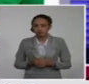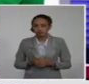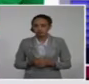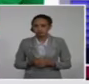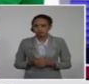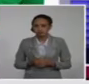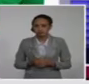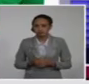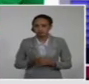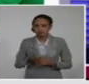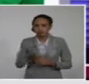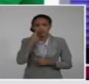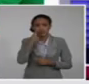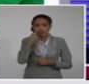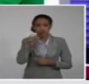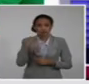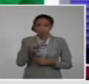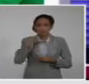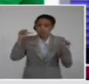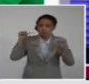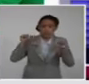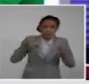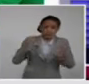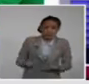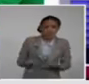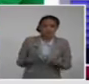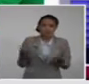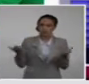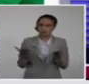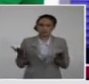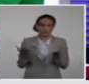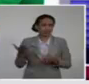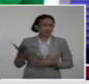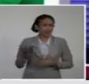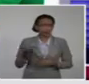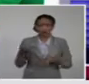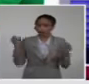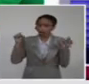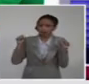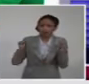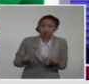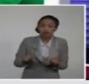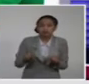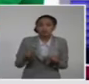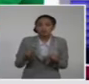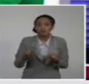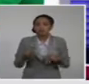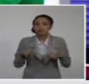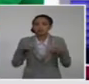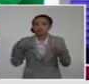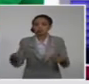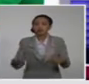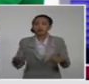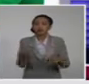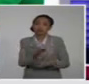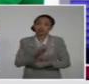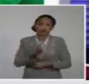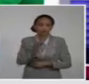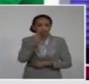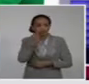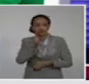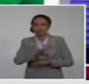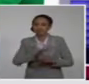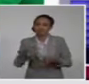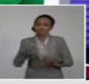evolucionó muy rápidamente hacia el agravamiento y nuevamente tenemos que lamentar su